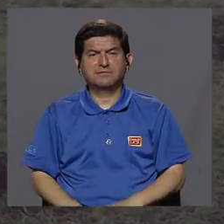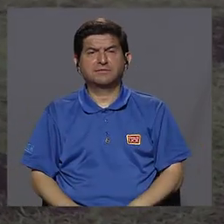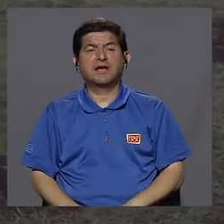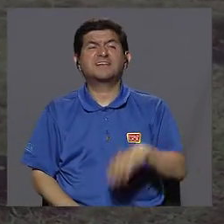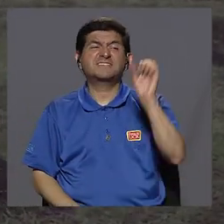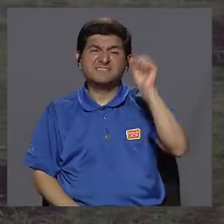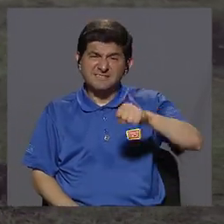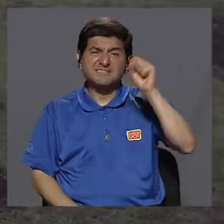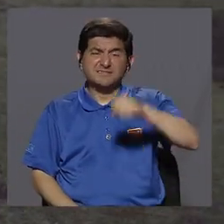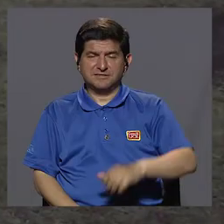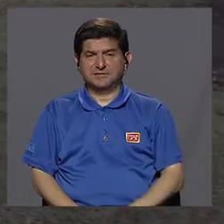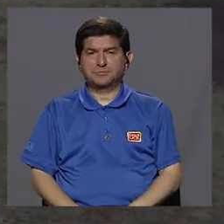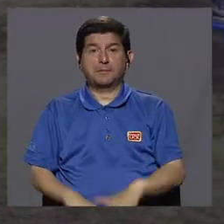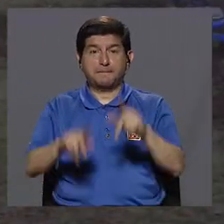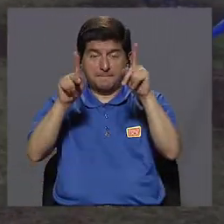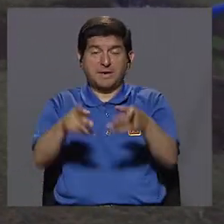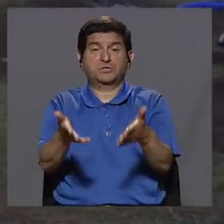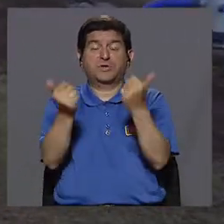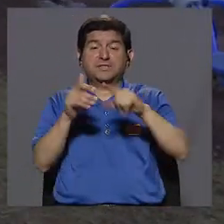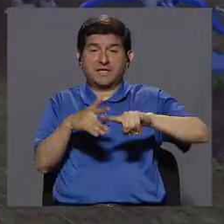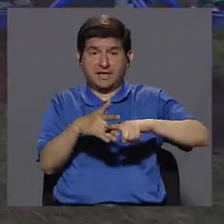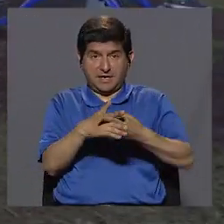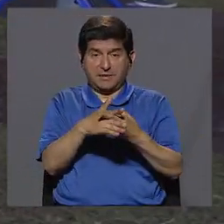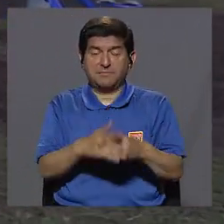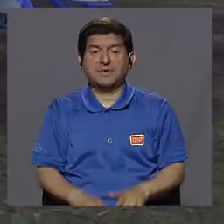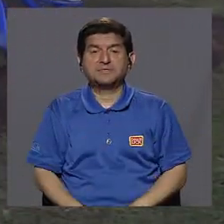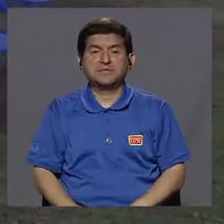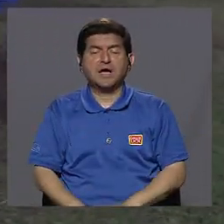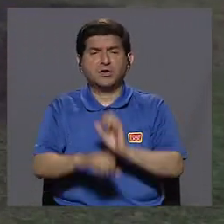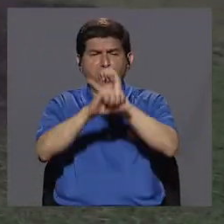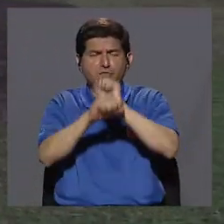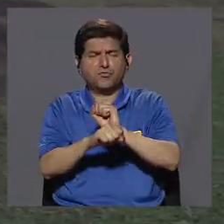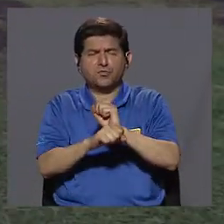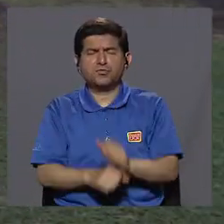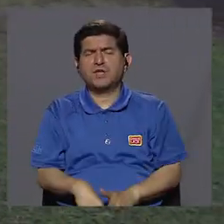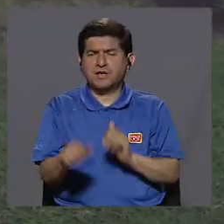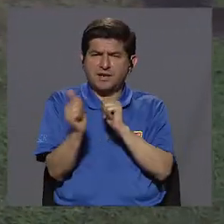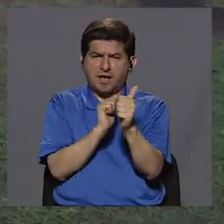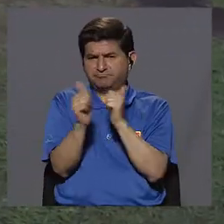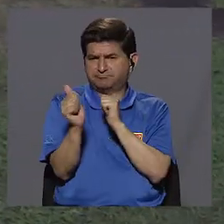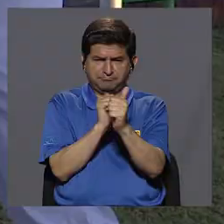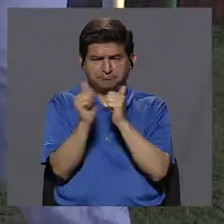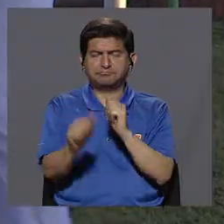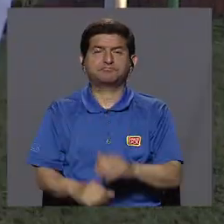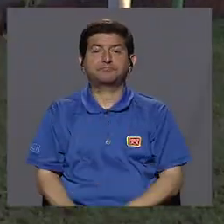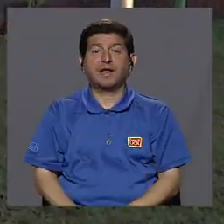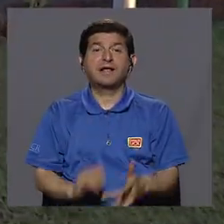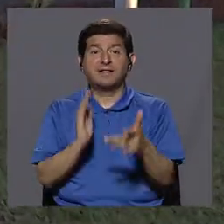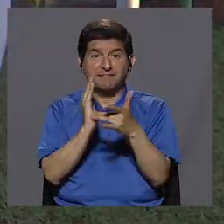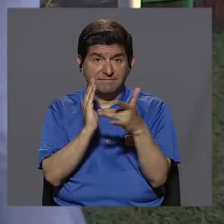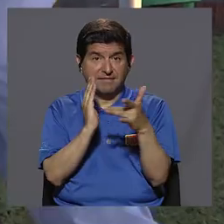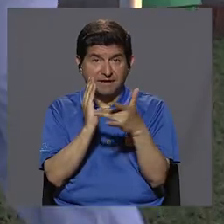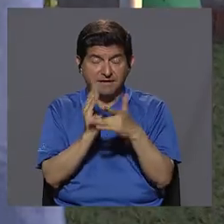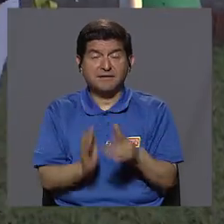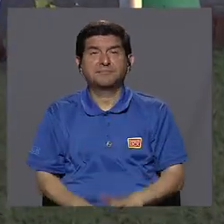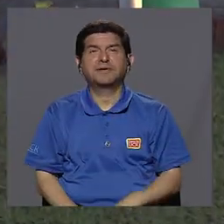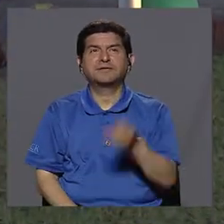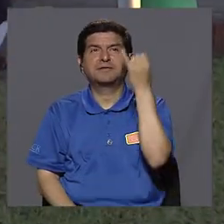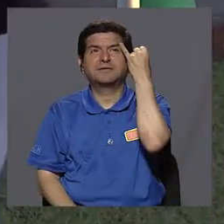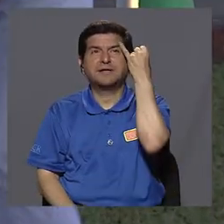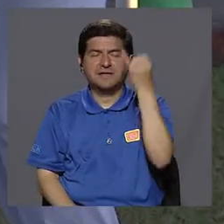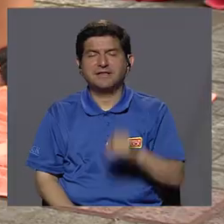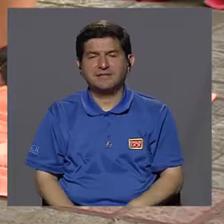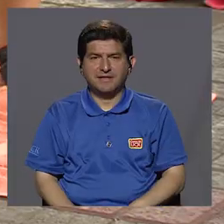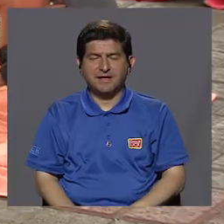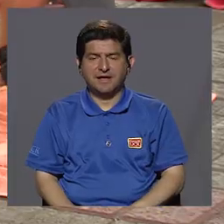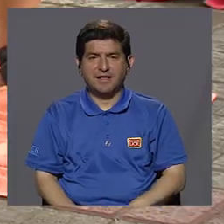eventualmente si por ejemplo hay personas que quieren empezar a hacer una rutina de ejercicio como tal entonces técnicamente podemos partir del